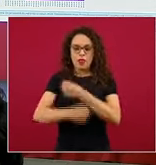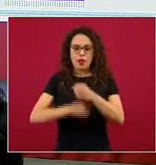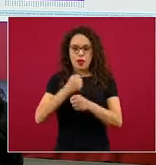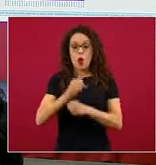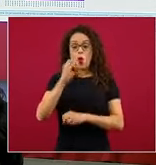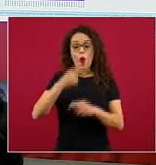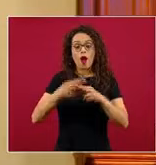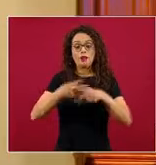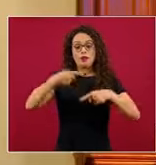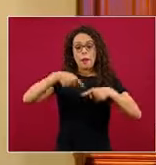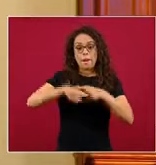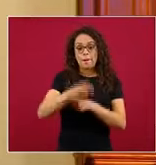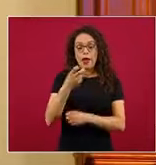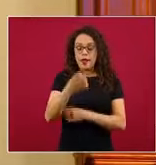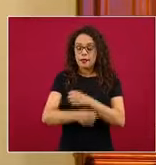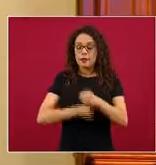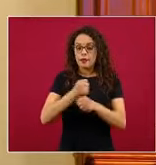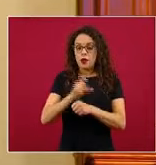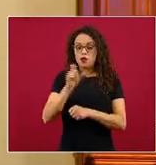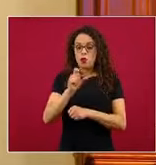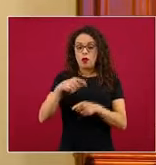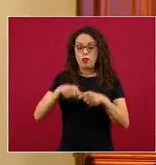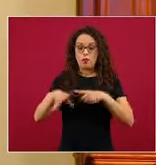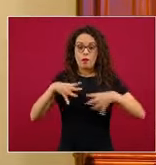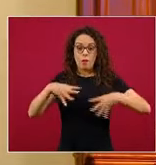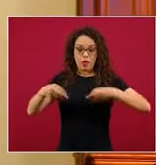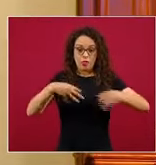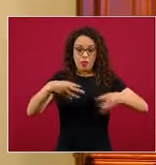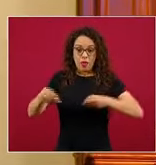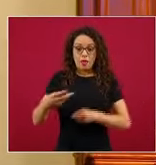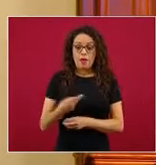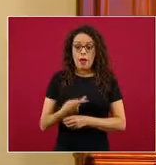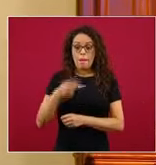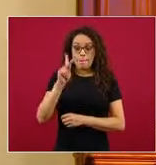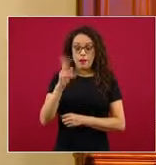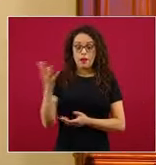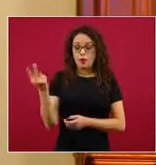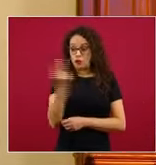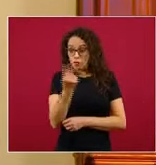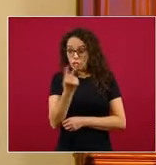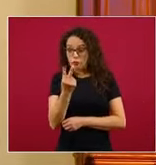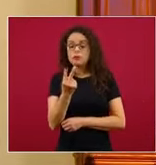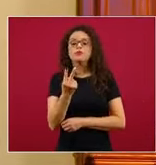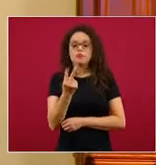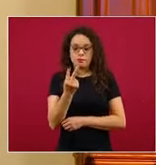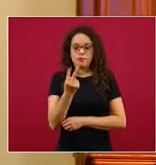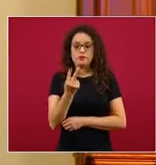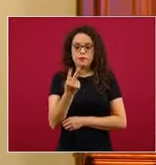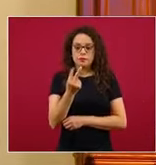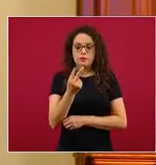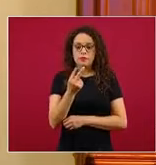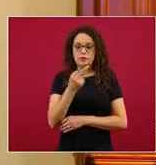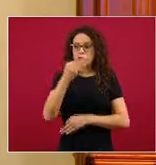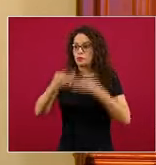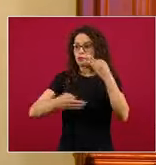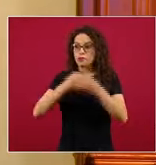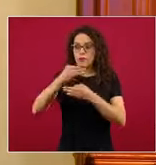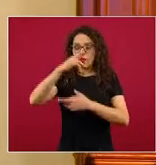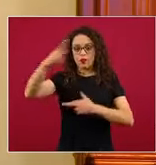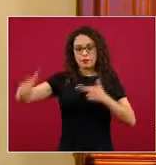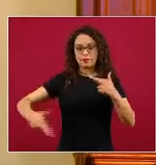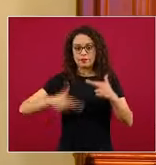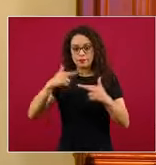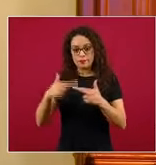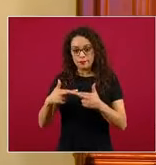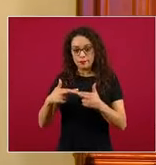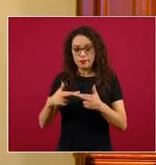principios inclusive de la pandemia. Pero en todo caso, ambas están contribuyendo, de todas las regiones de la OMS, Europa y América